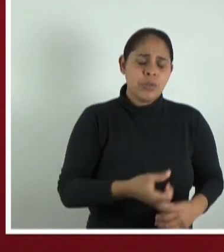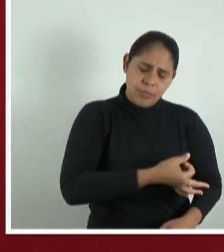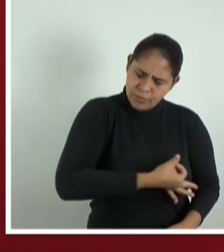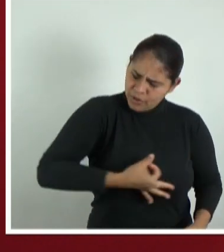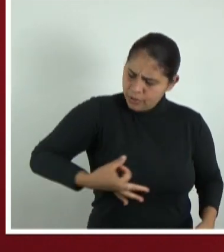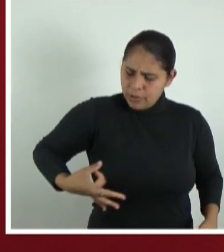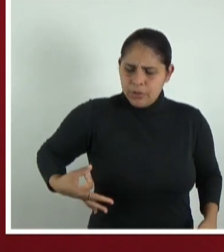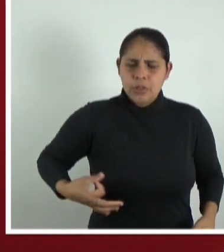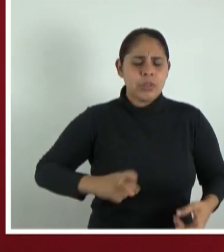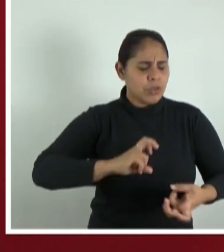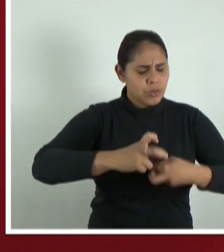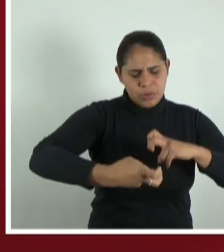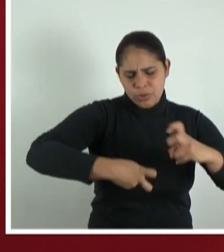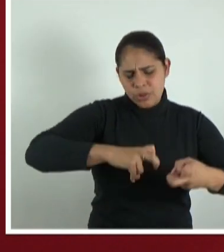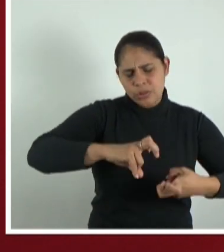Él